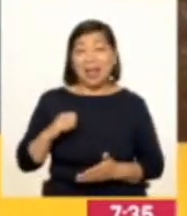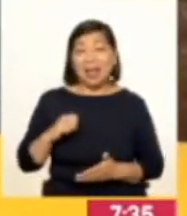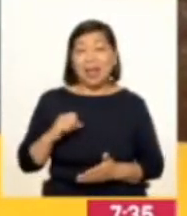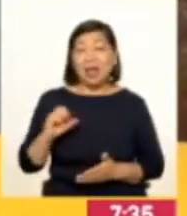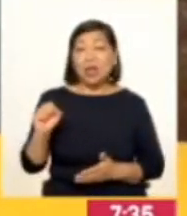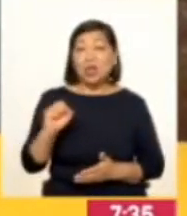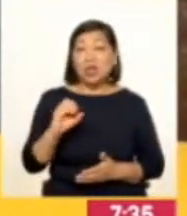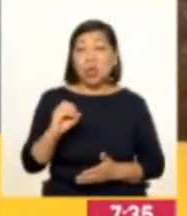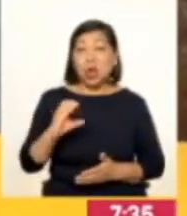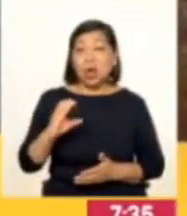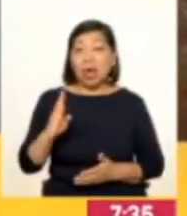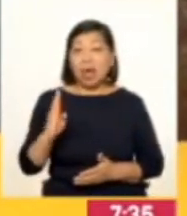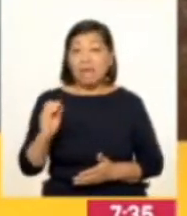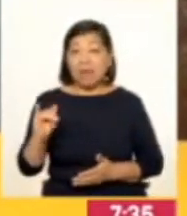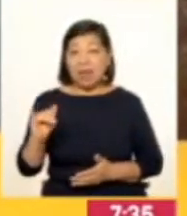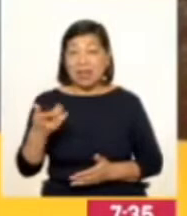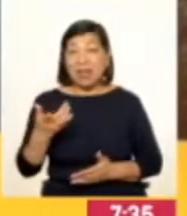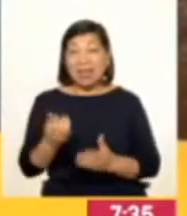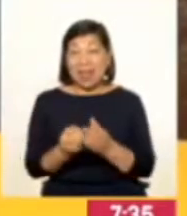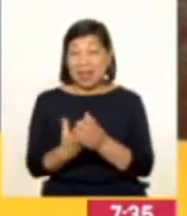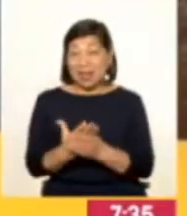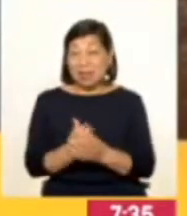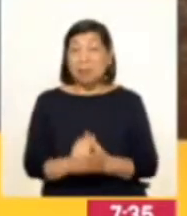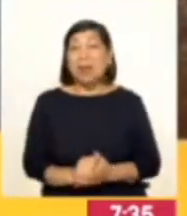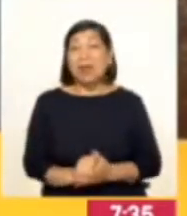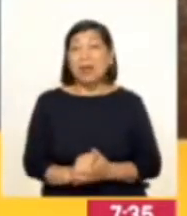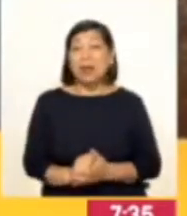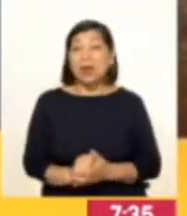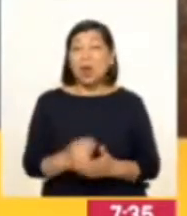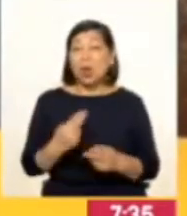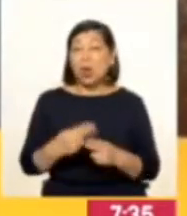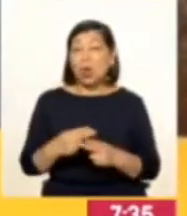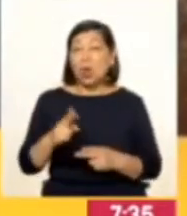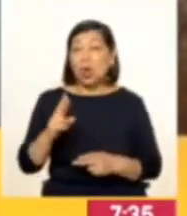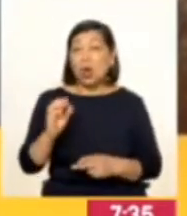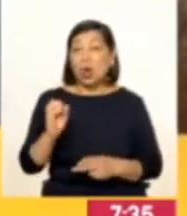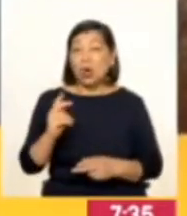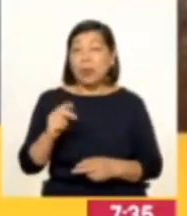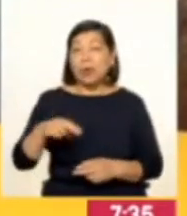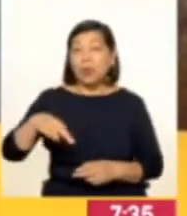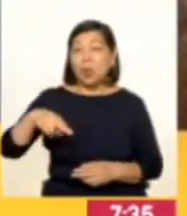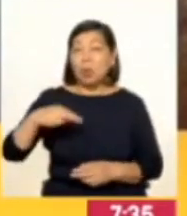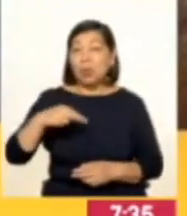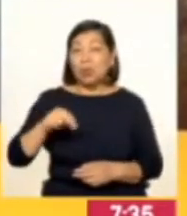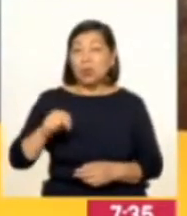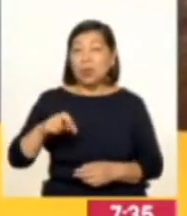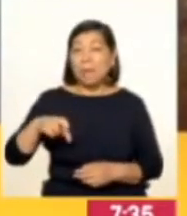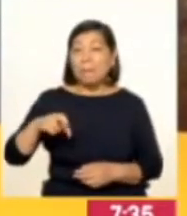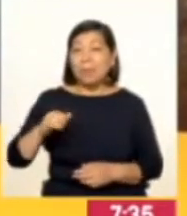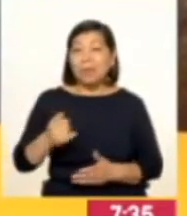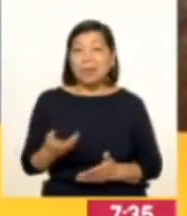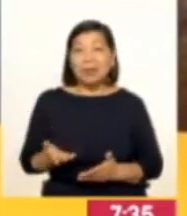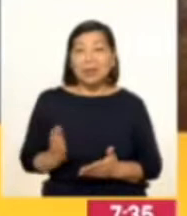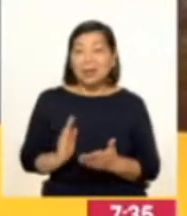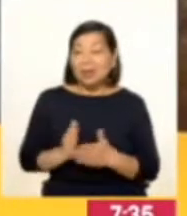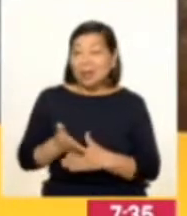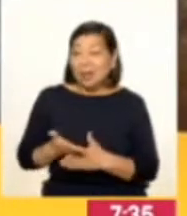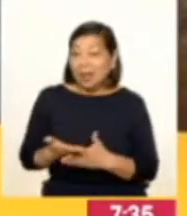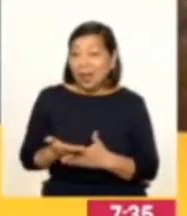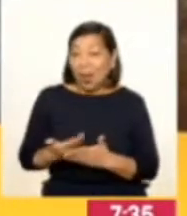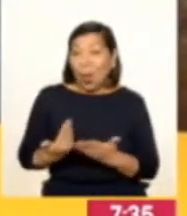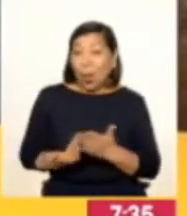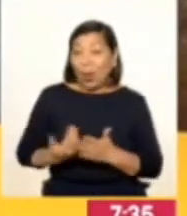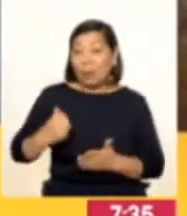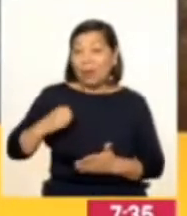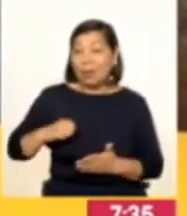socabaya no en Arequipa el señor Roberto Muñoz pintó que ni bien comenzó gestión